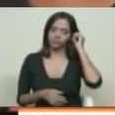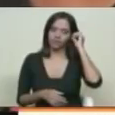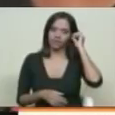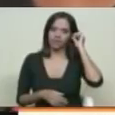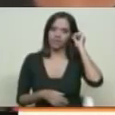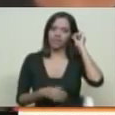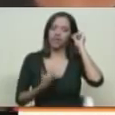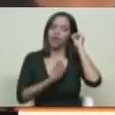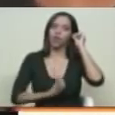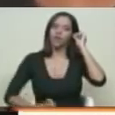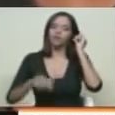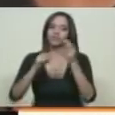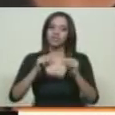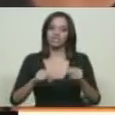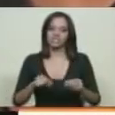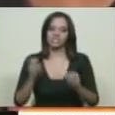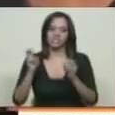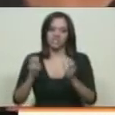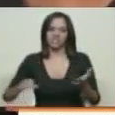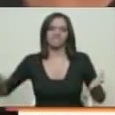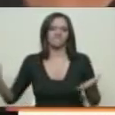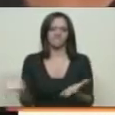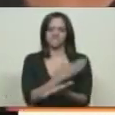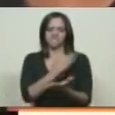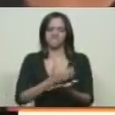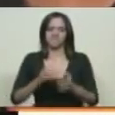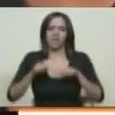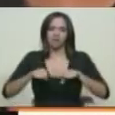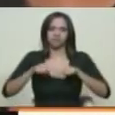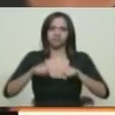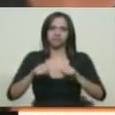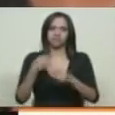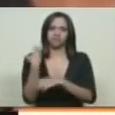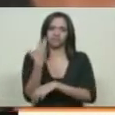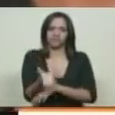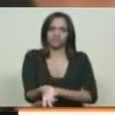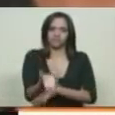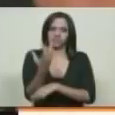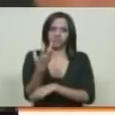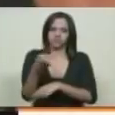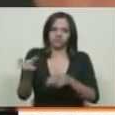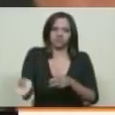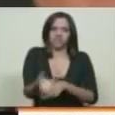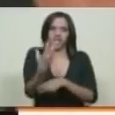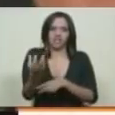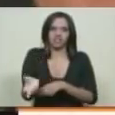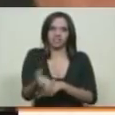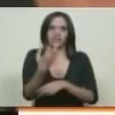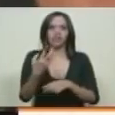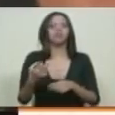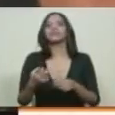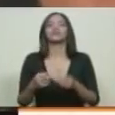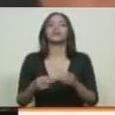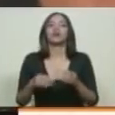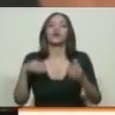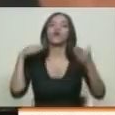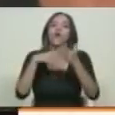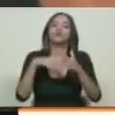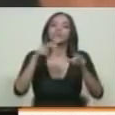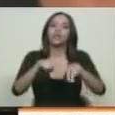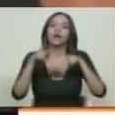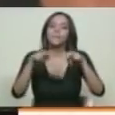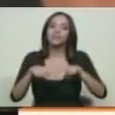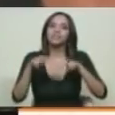latifundistas arremetieron con un tractor contra los caseríos, contra los campesinos en el caserío